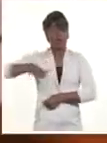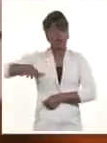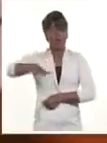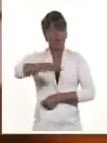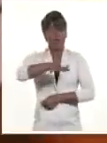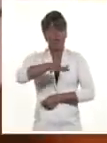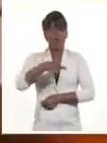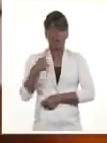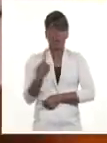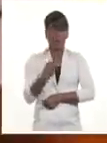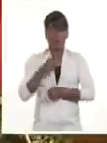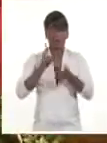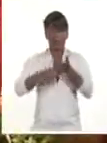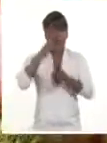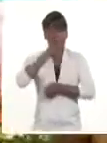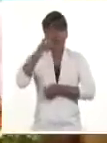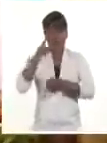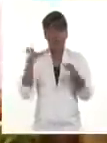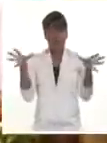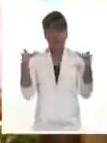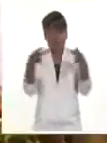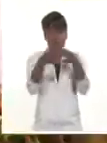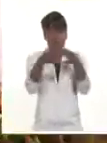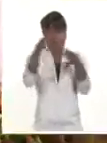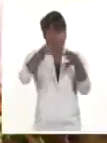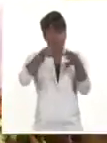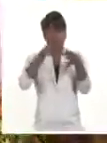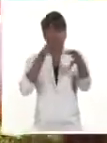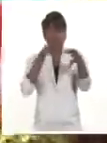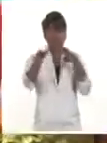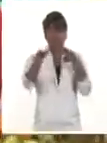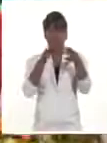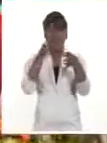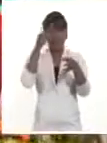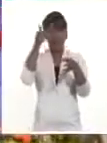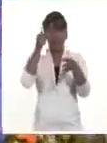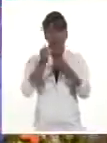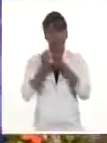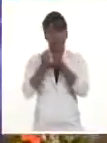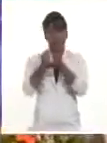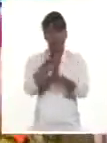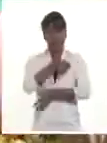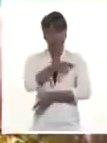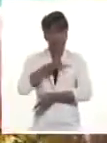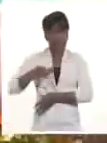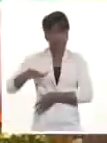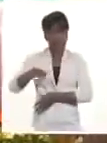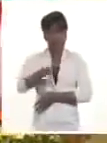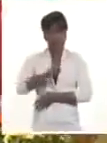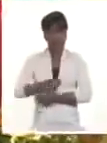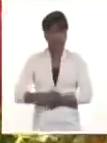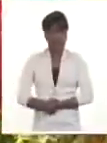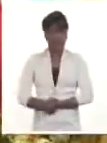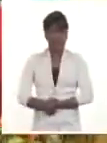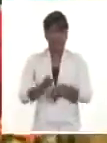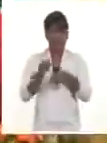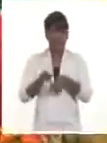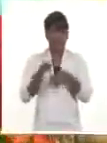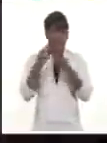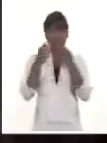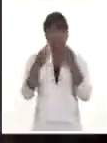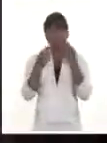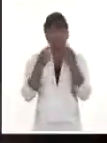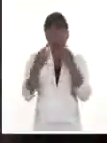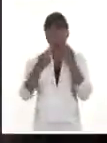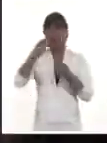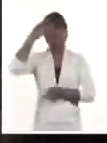partido existe por el pueblo y para el pueblo. Llegue en este día el reconocimiento de todo